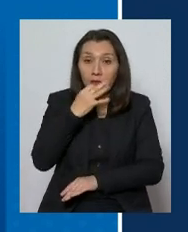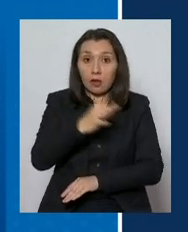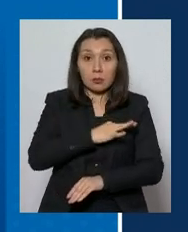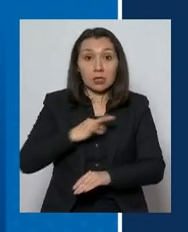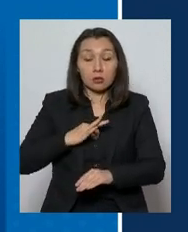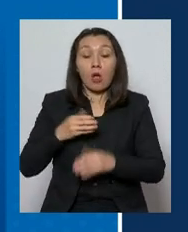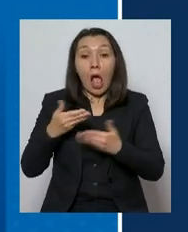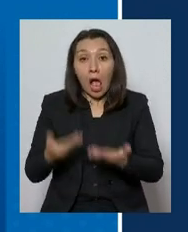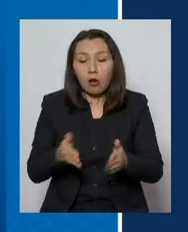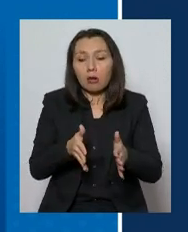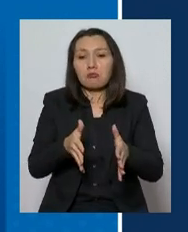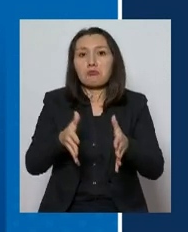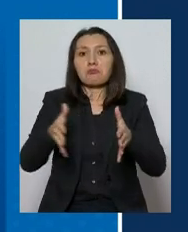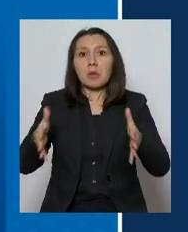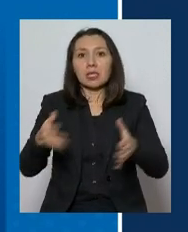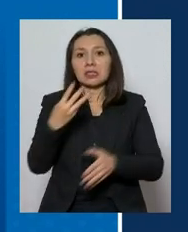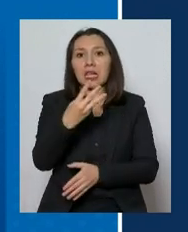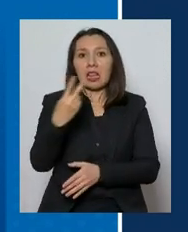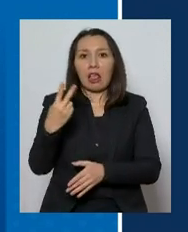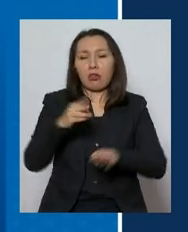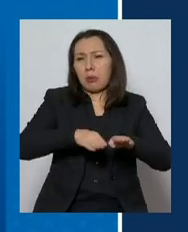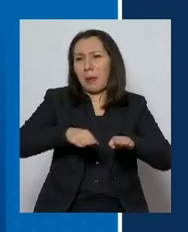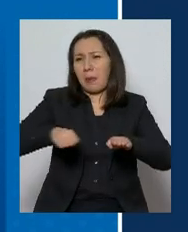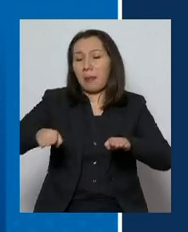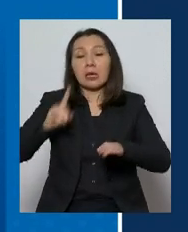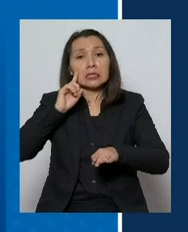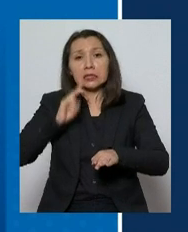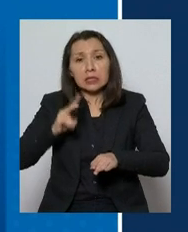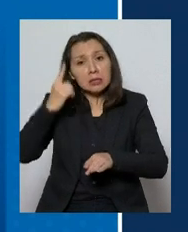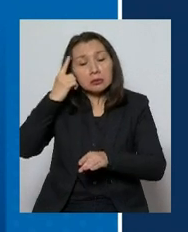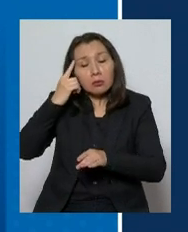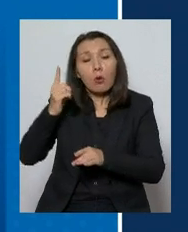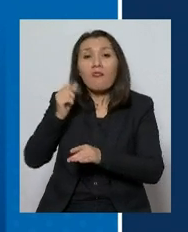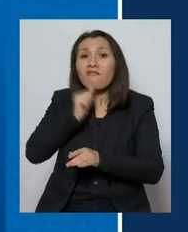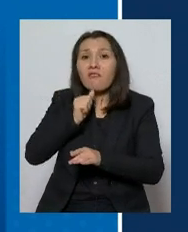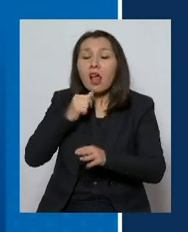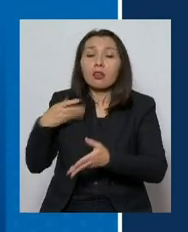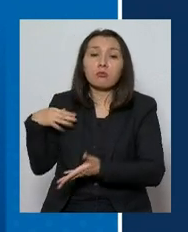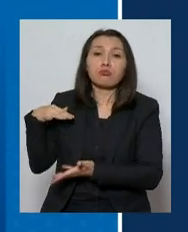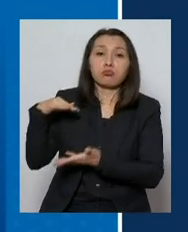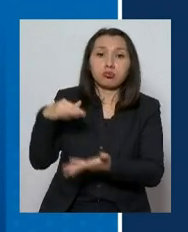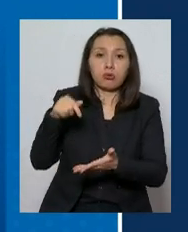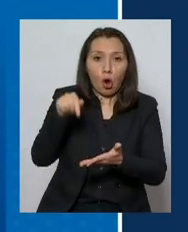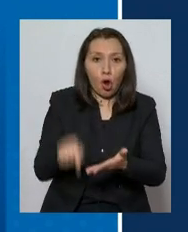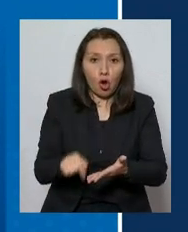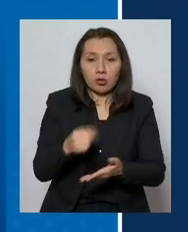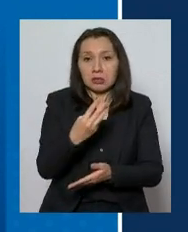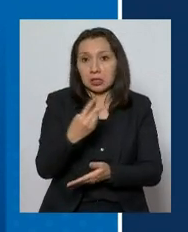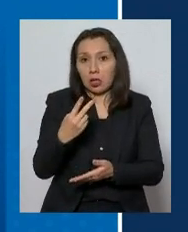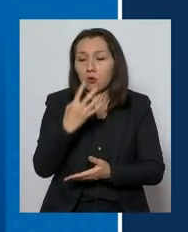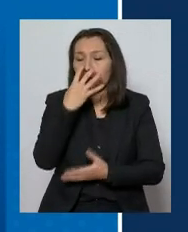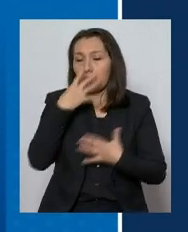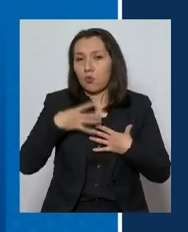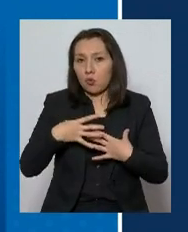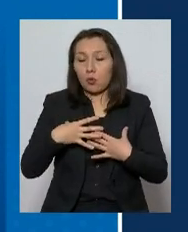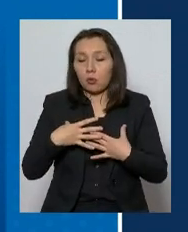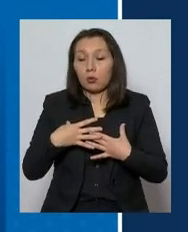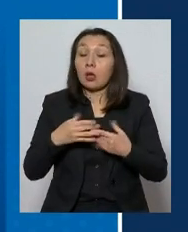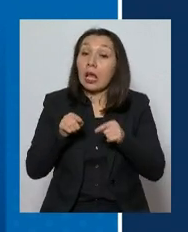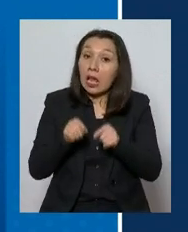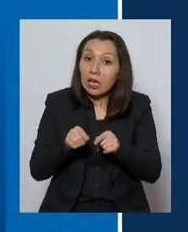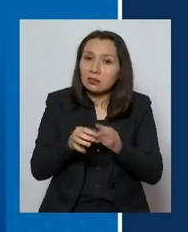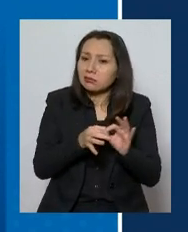ministro, ya vamos en 32, sin considerar los ventiladores que fueron entregados el día de hoy. Y eso,